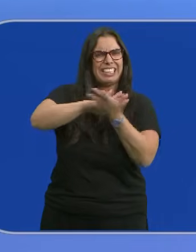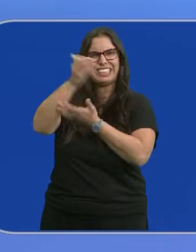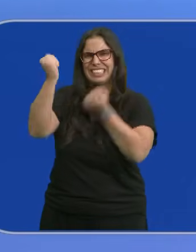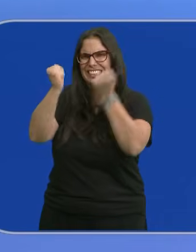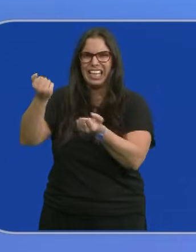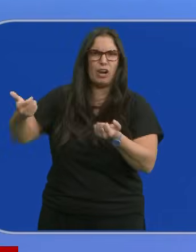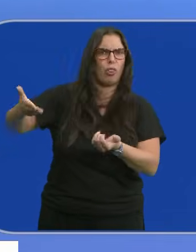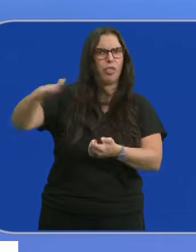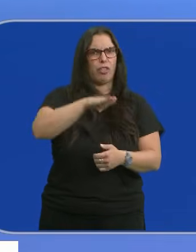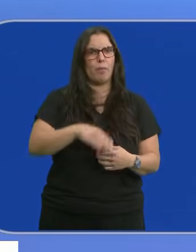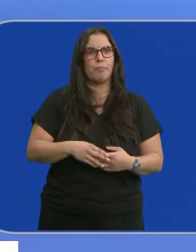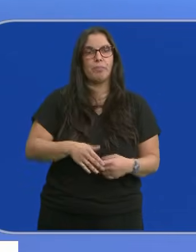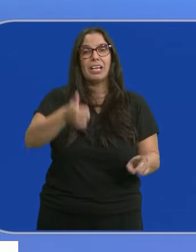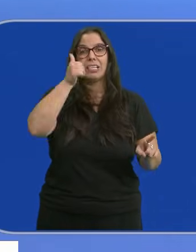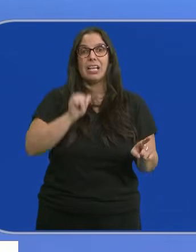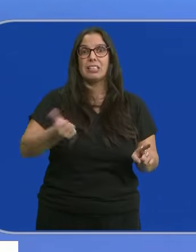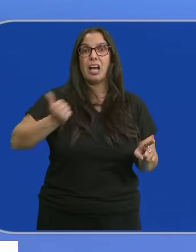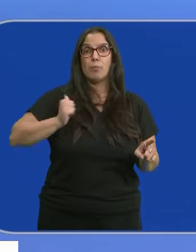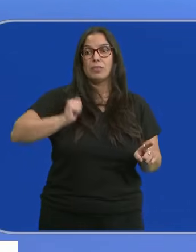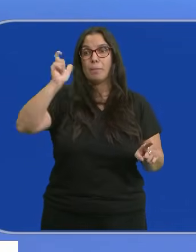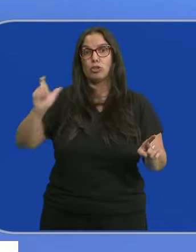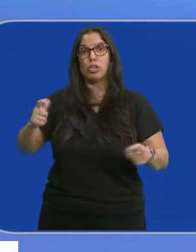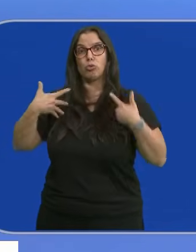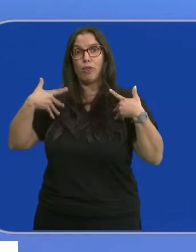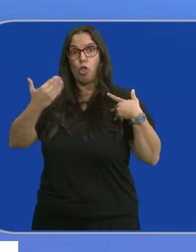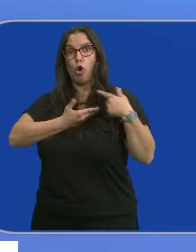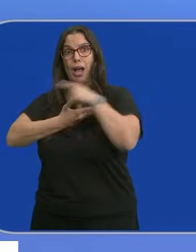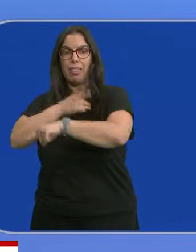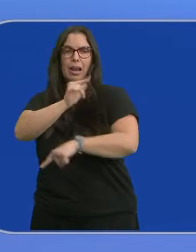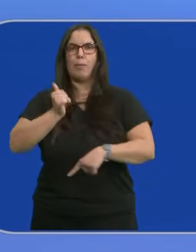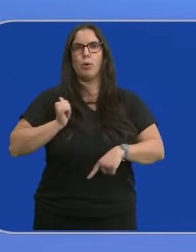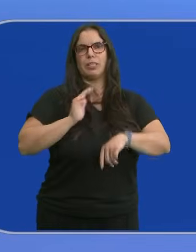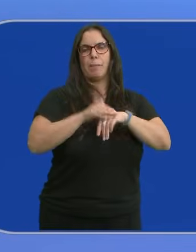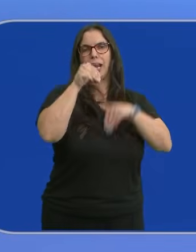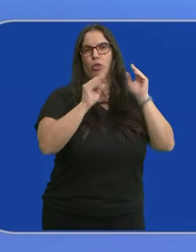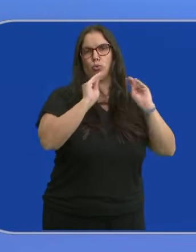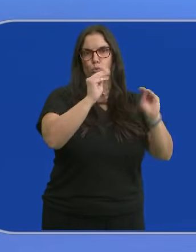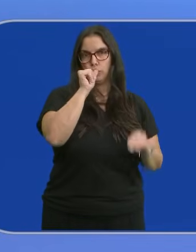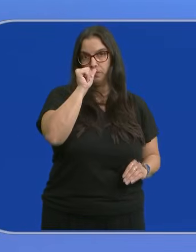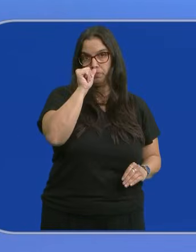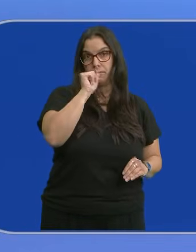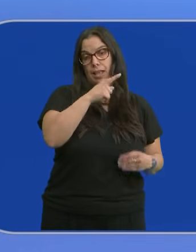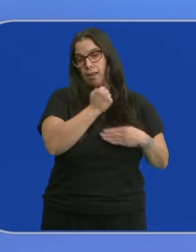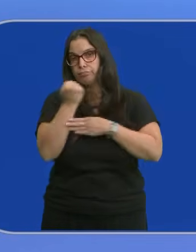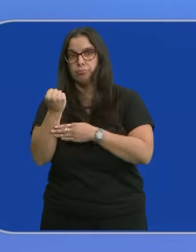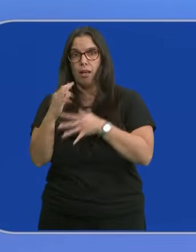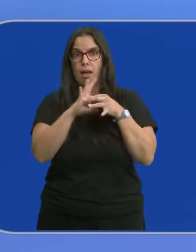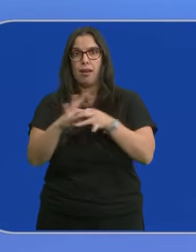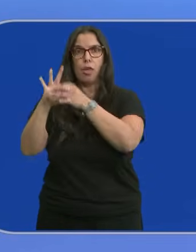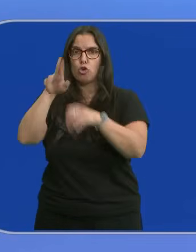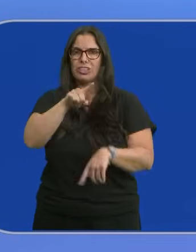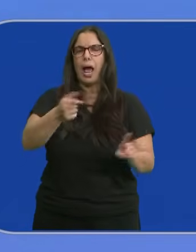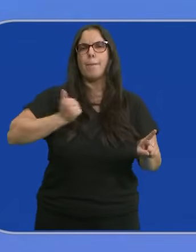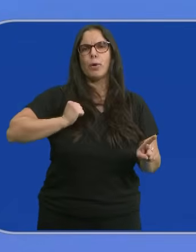Sánchez está utilizando electoralmente el sufrimiento de los gazatíes. no es un aliado de los gazatíes,